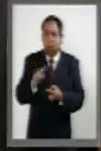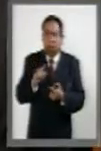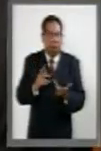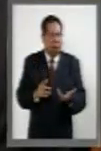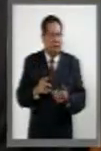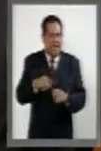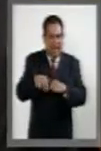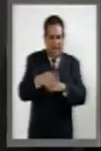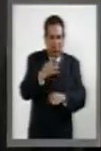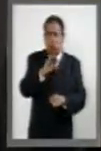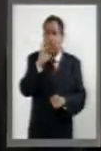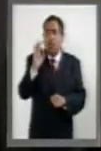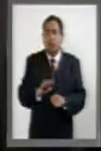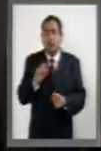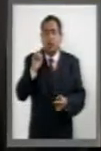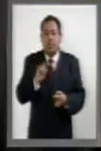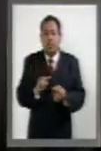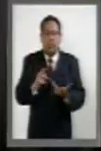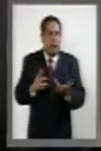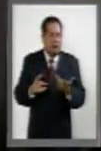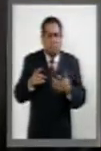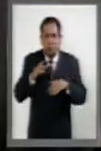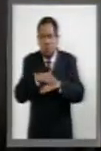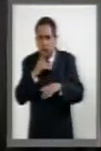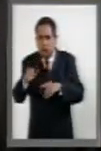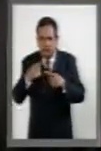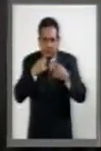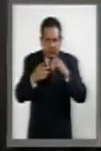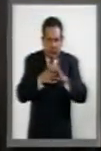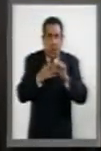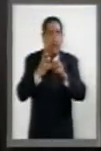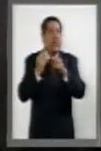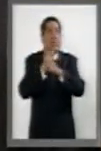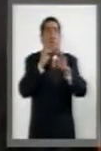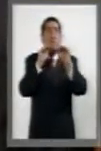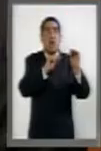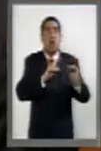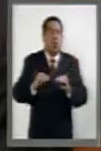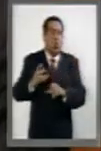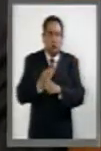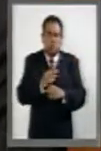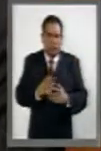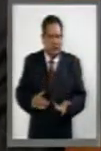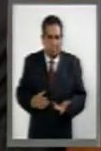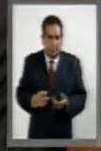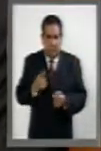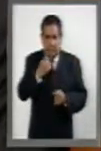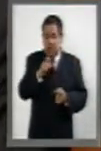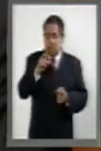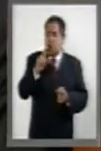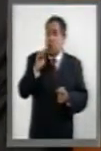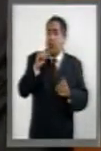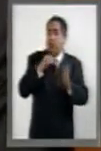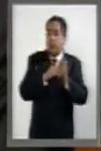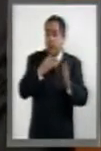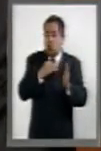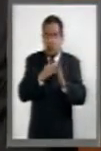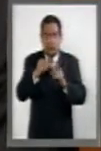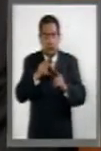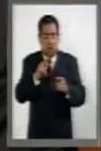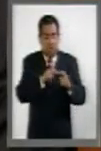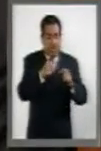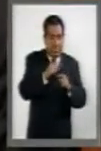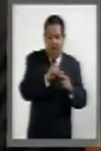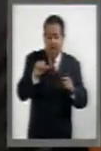del 14% en el renglón en el que se incluye el mantenimiento, pasando de poco más de 109 mil millones en 2013